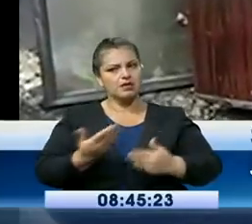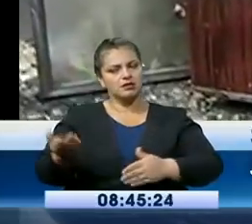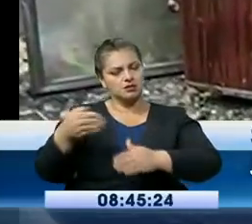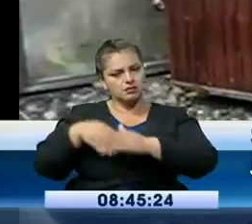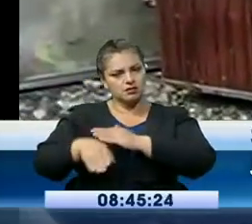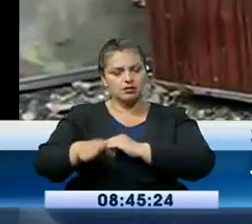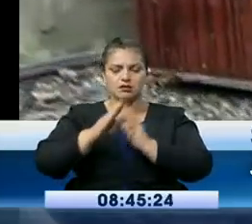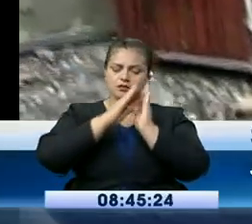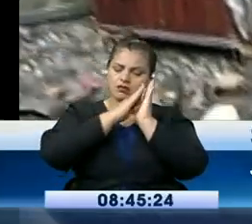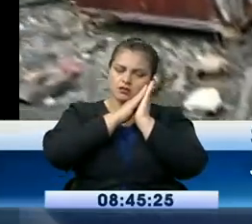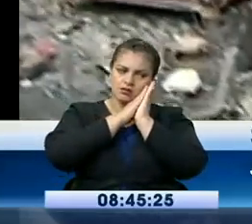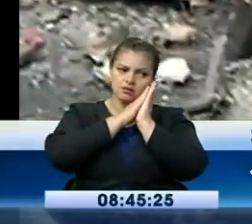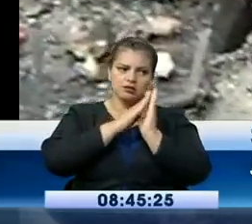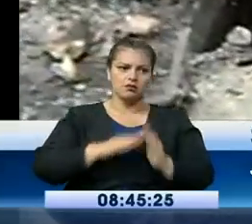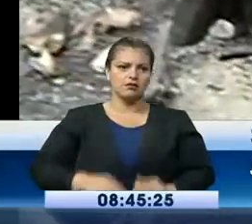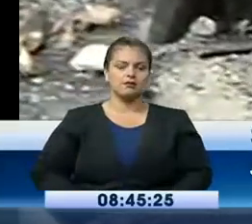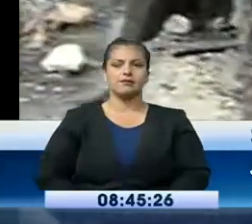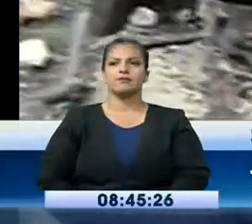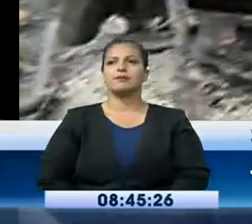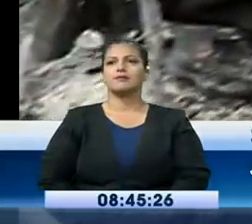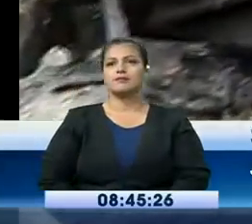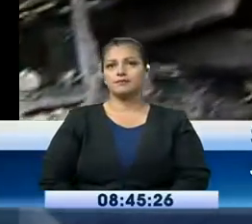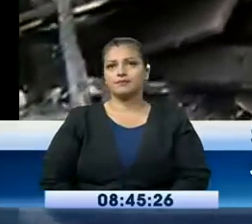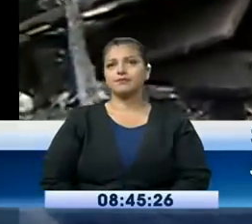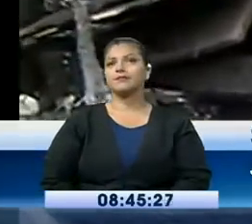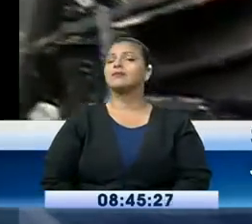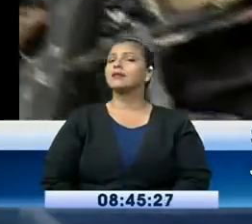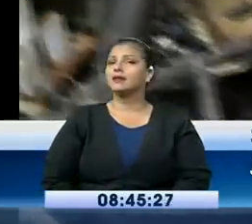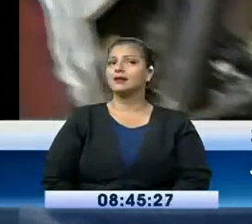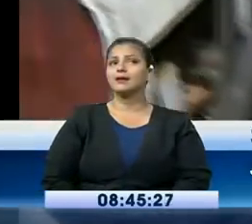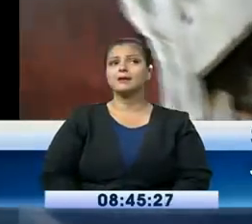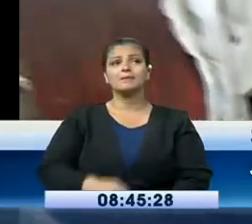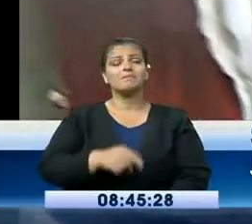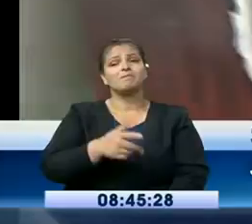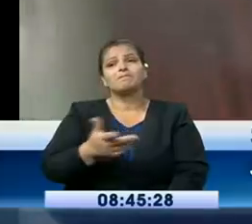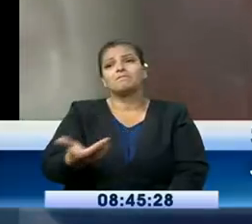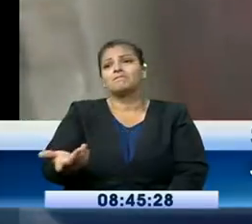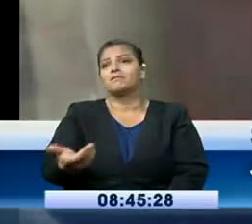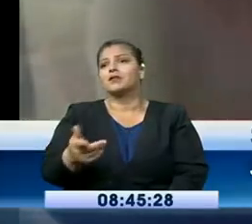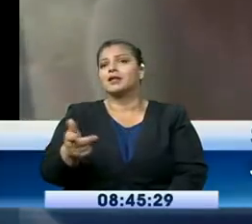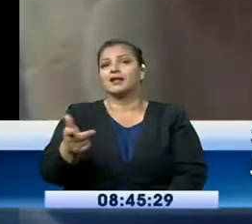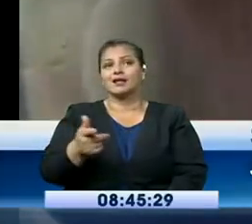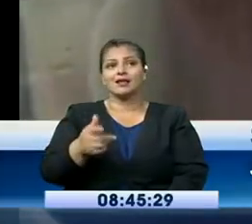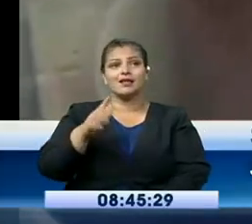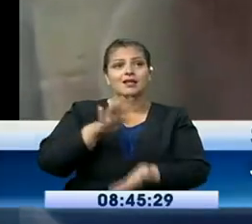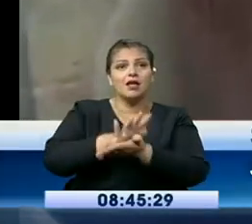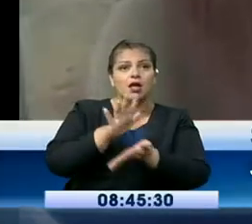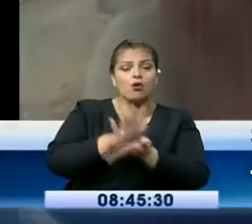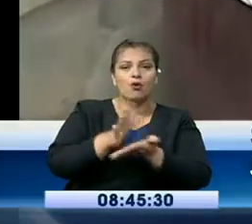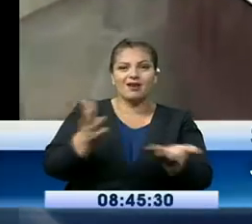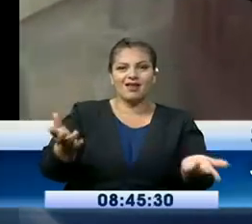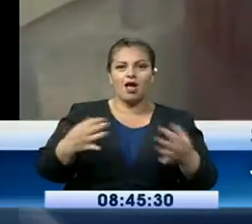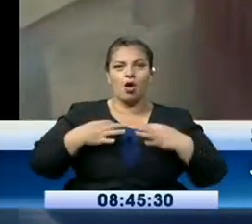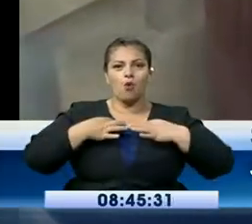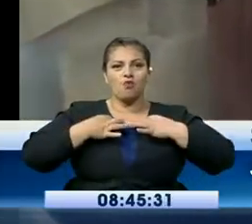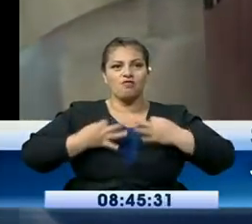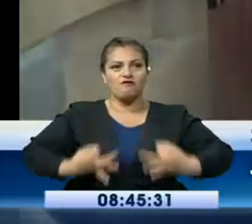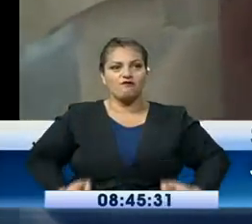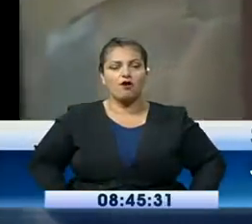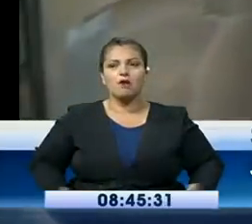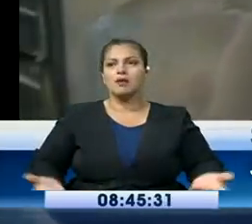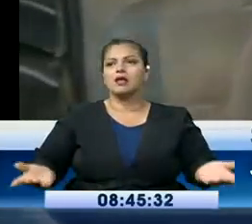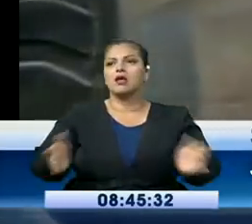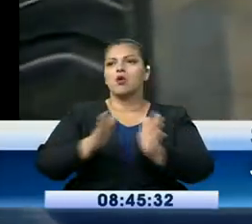y entonces le llama acabó con todo la uniforme maleta zapatos de lona todo ya no existiera una clase